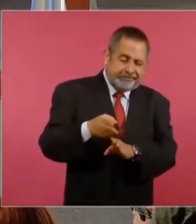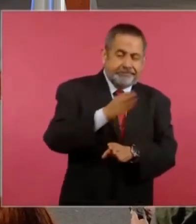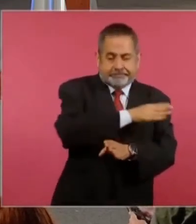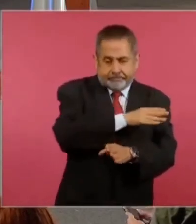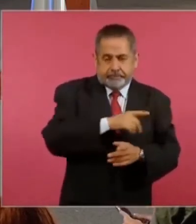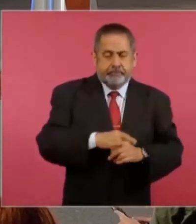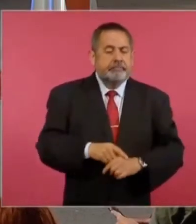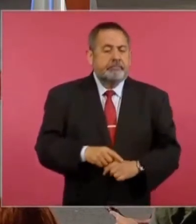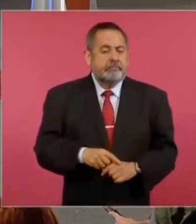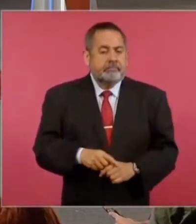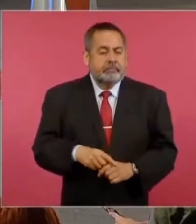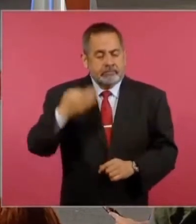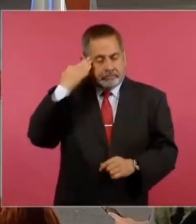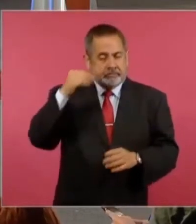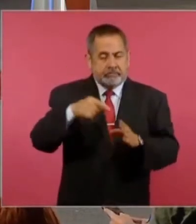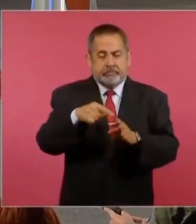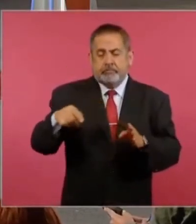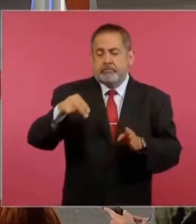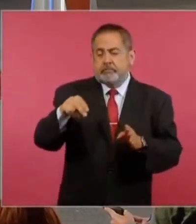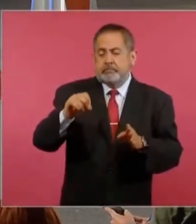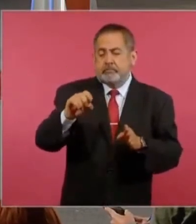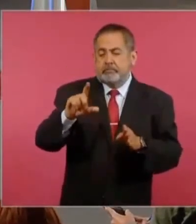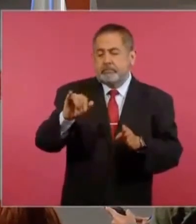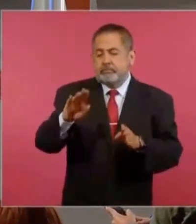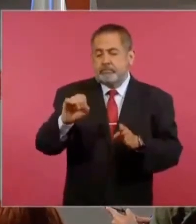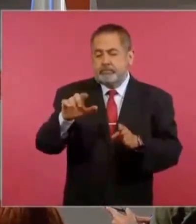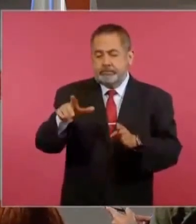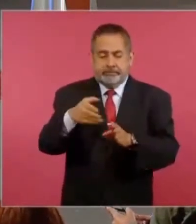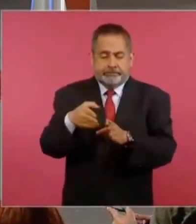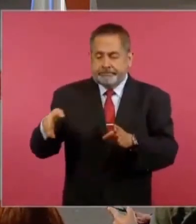que hicieron en el periodo neoliberal.